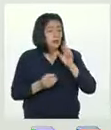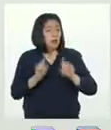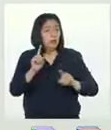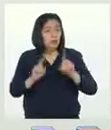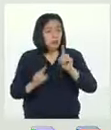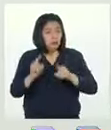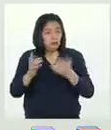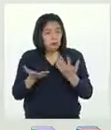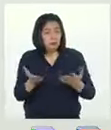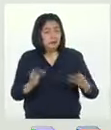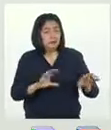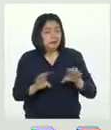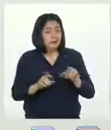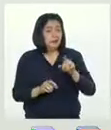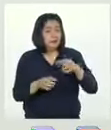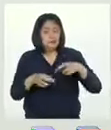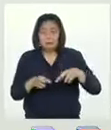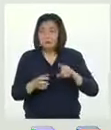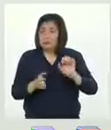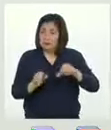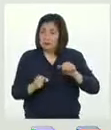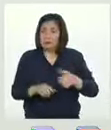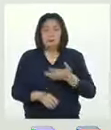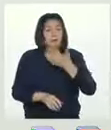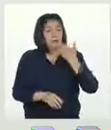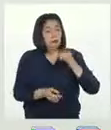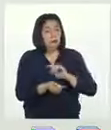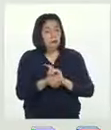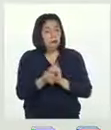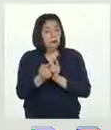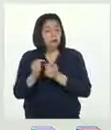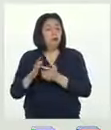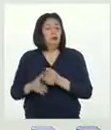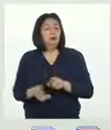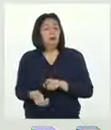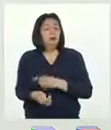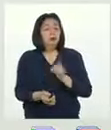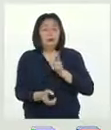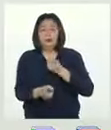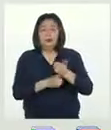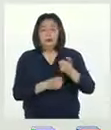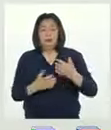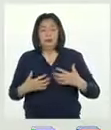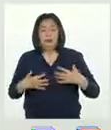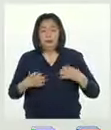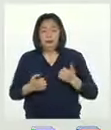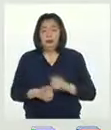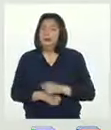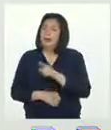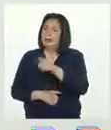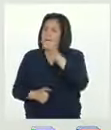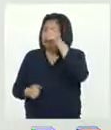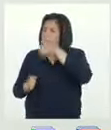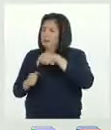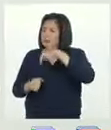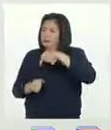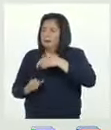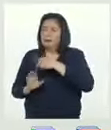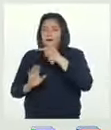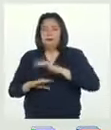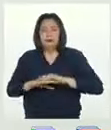algunas acciones que les permitirán mejorar sus hábitos y no ocasionen daños en su salud. Recuerden que en este